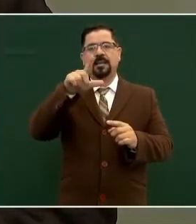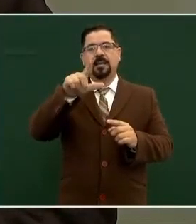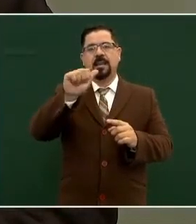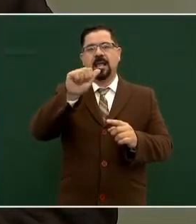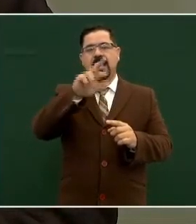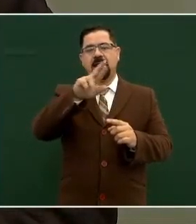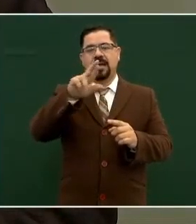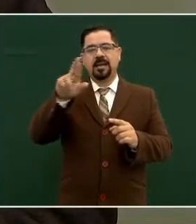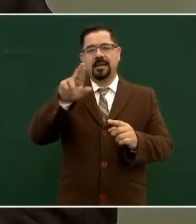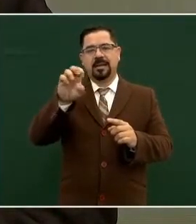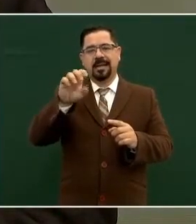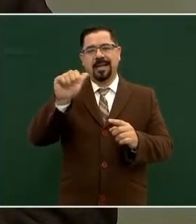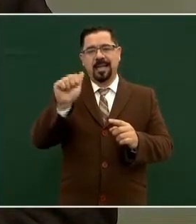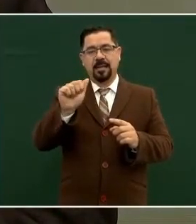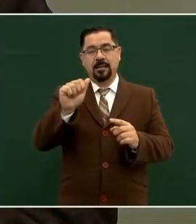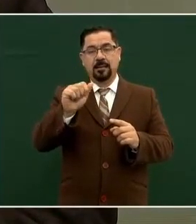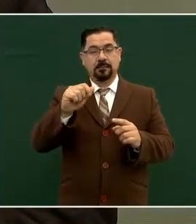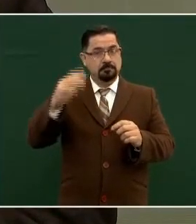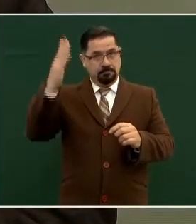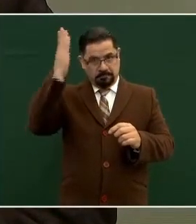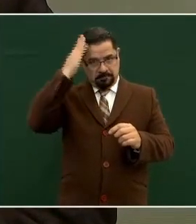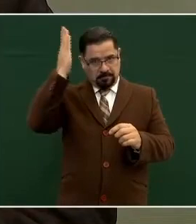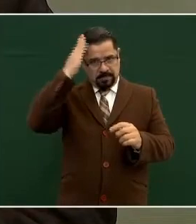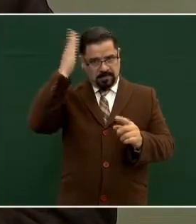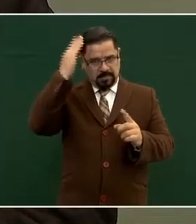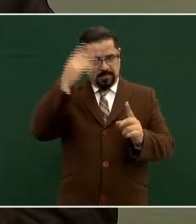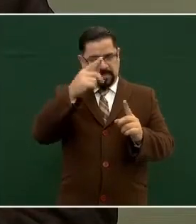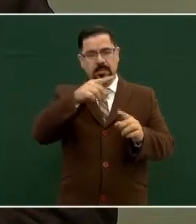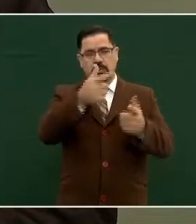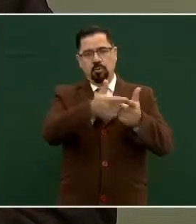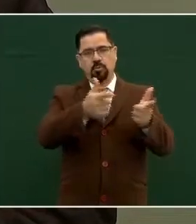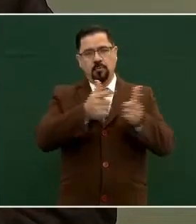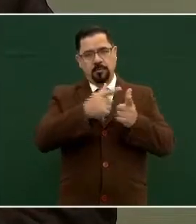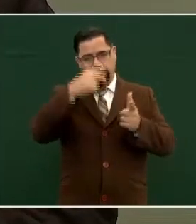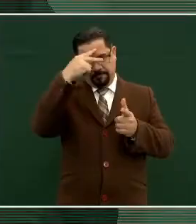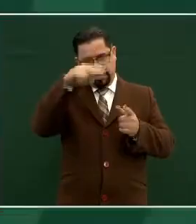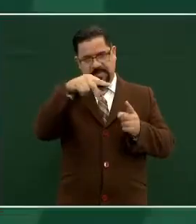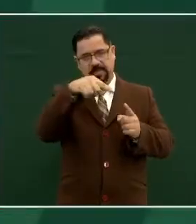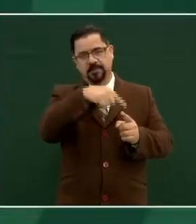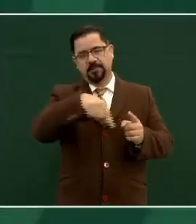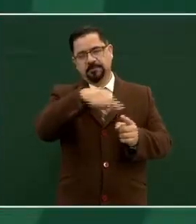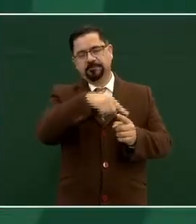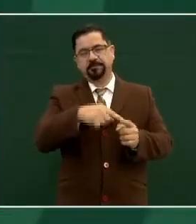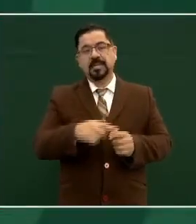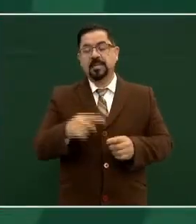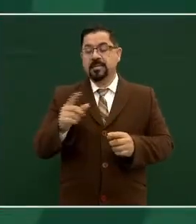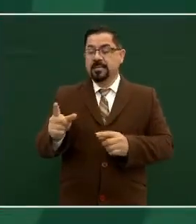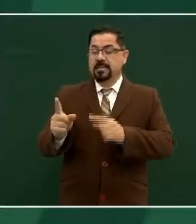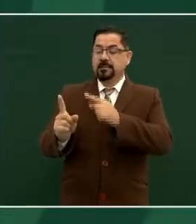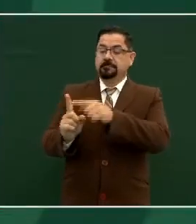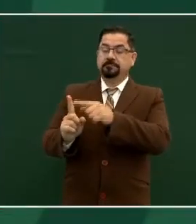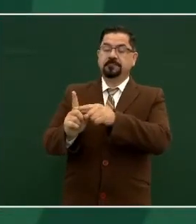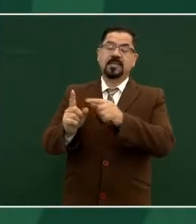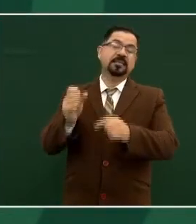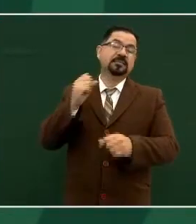principal accionista de Grupo México, y el senador